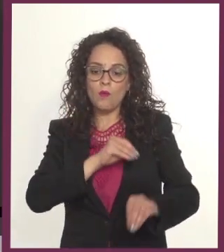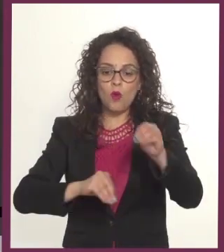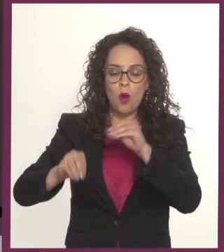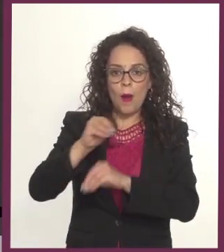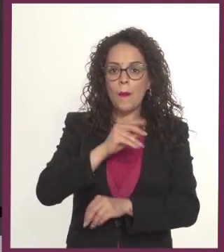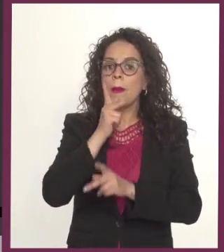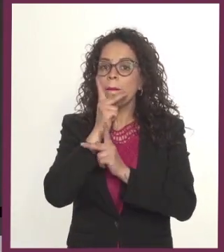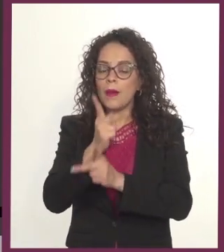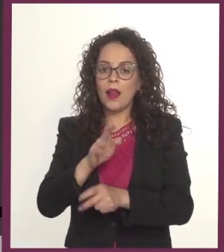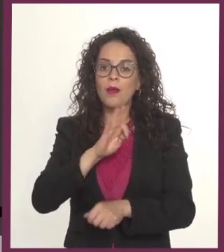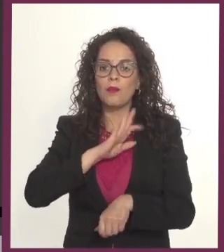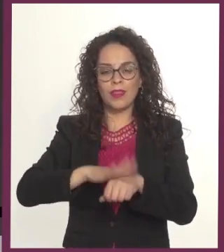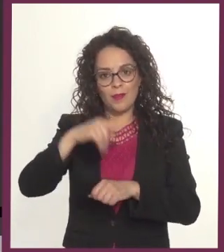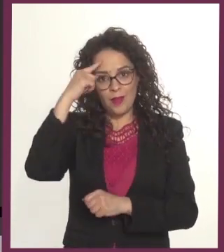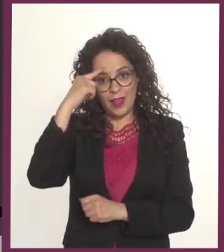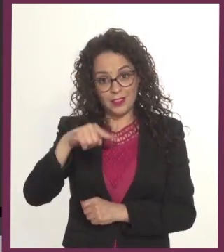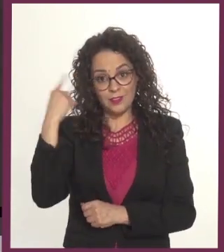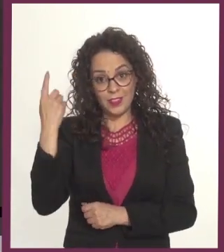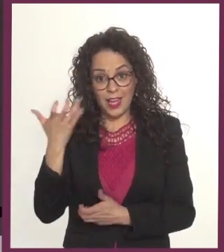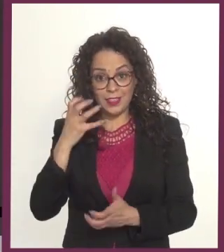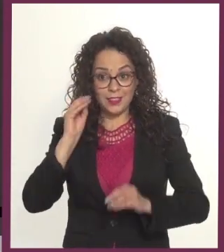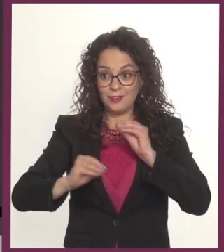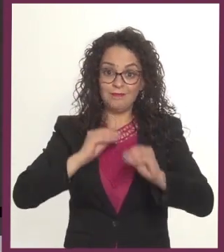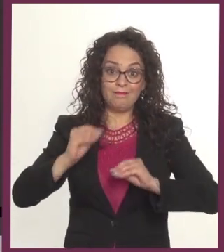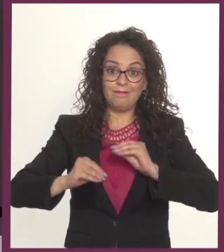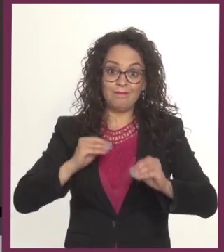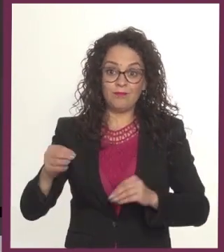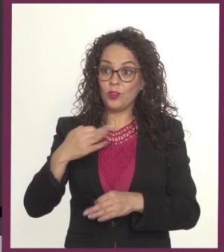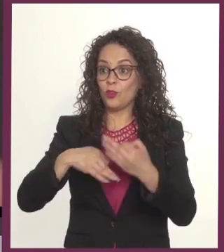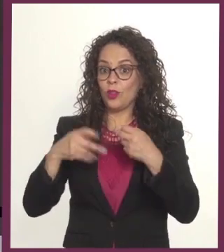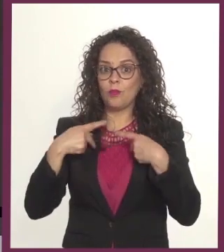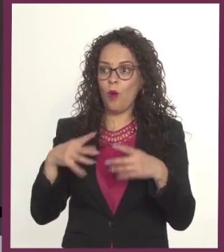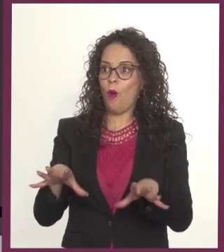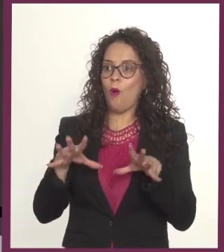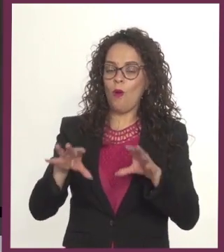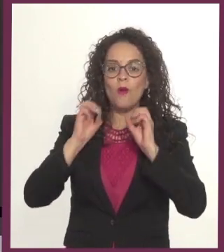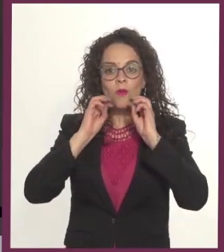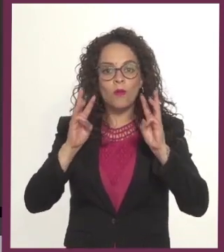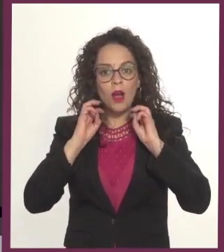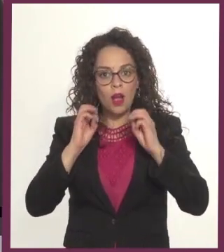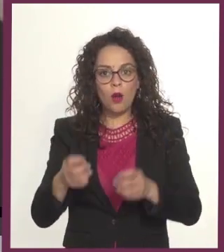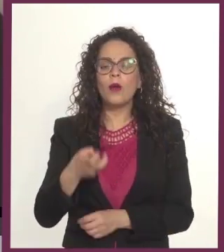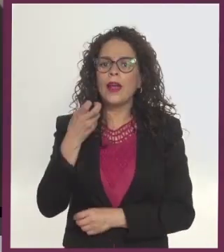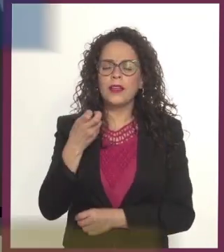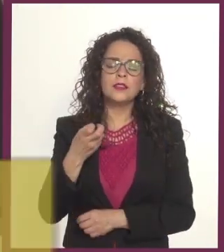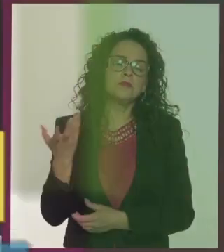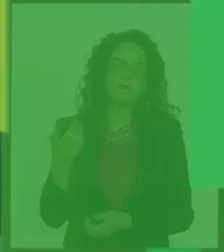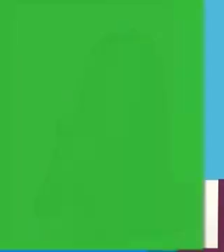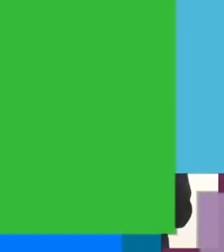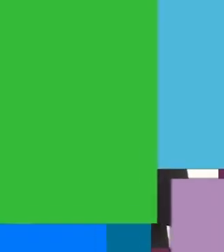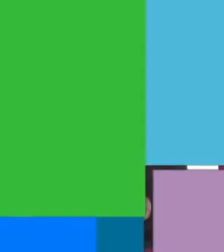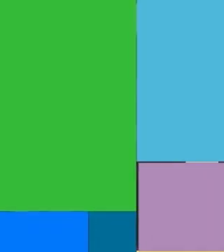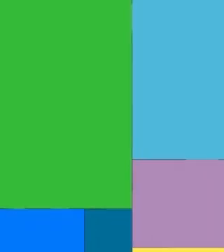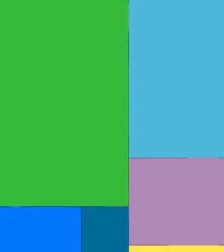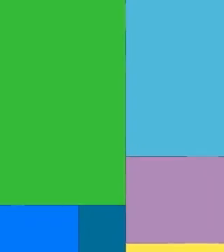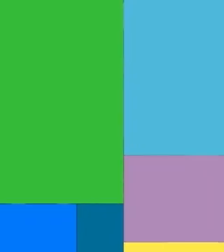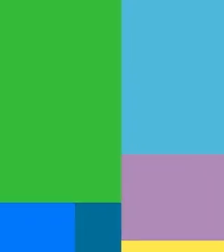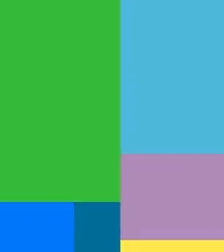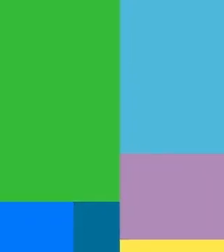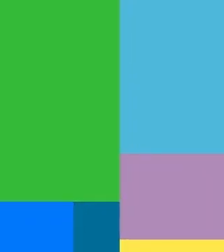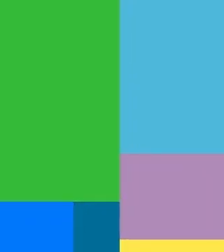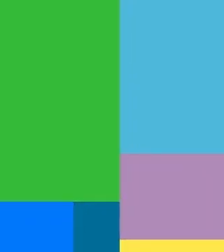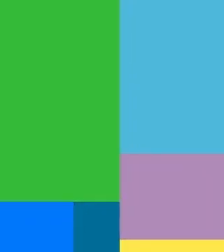más sorprendentes. Hay muchas más cosas que debes de ir fortaleciendo, pero me parece que esas son un par importantes.